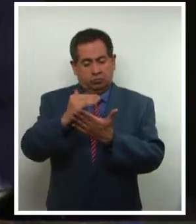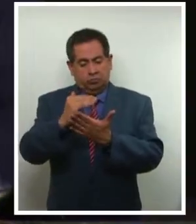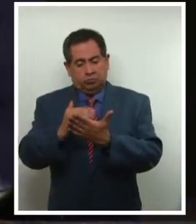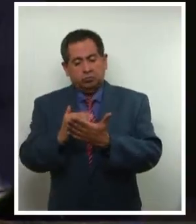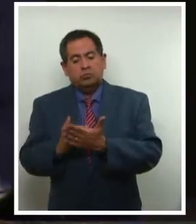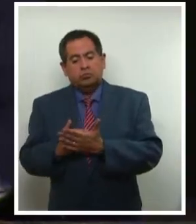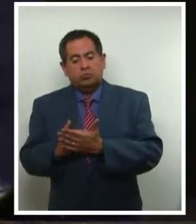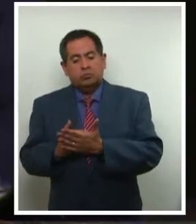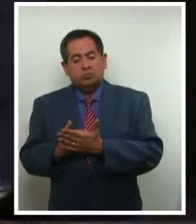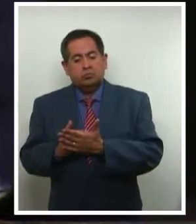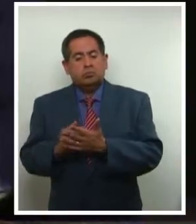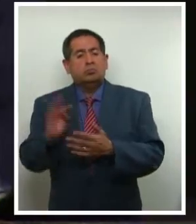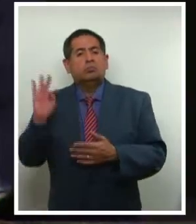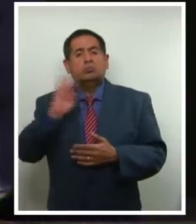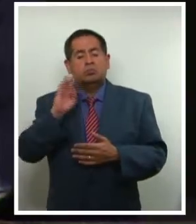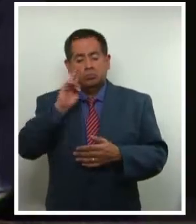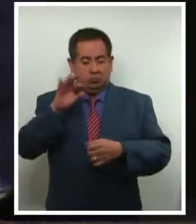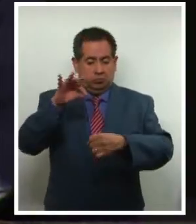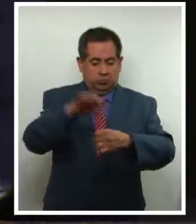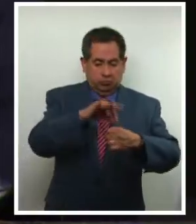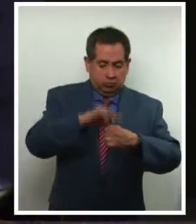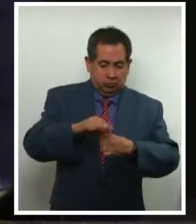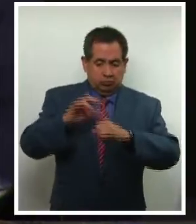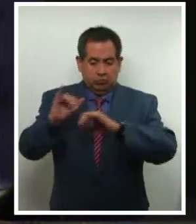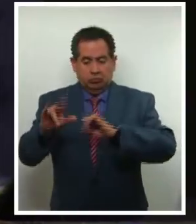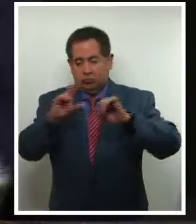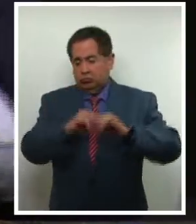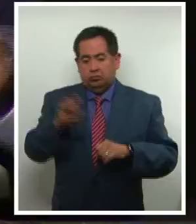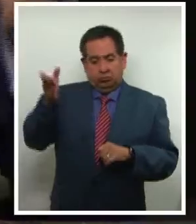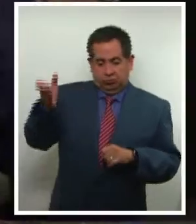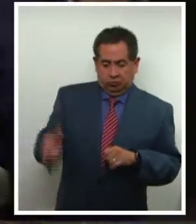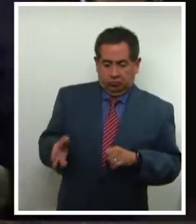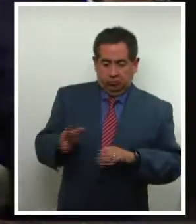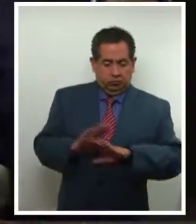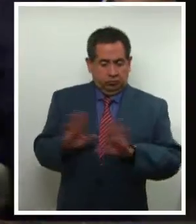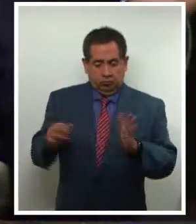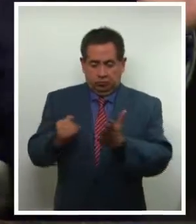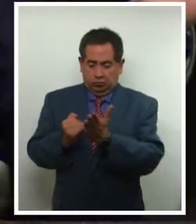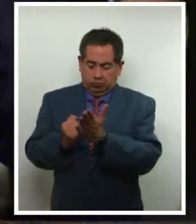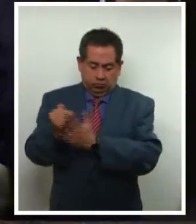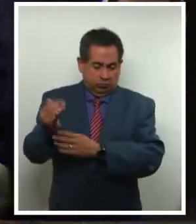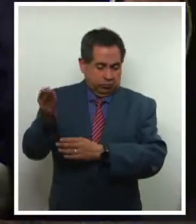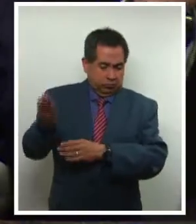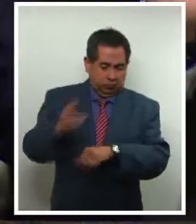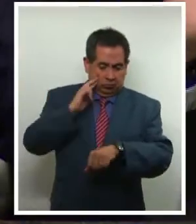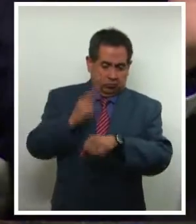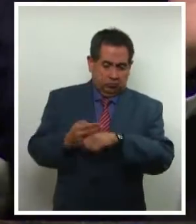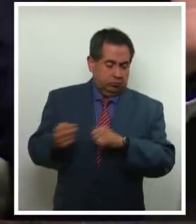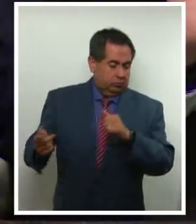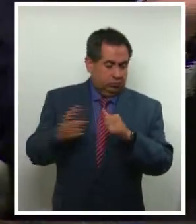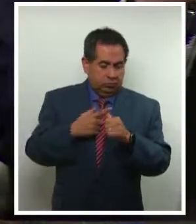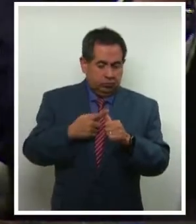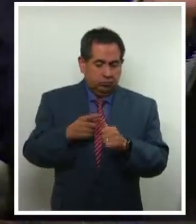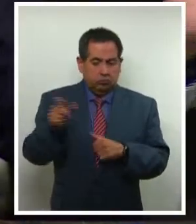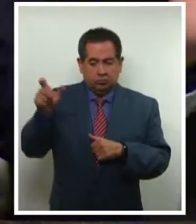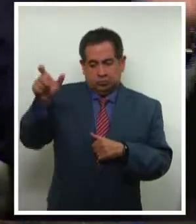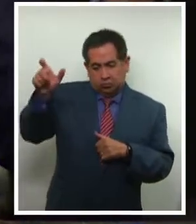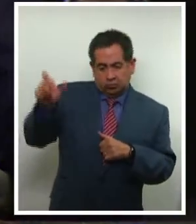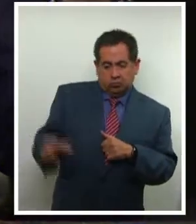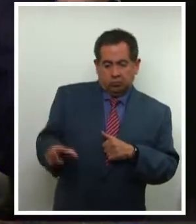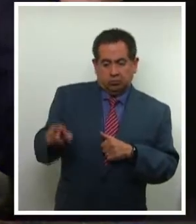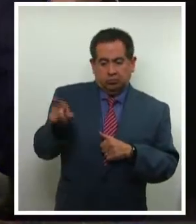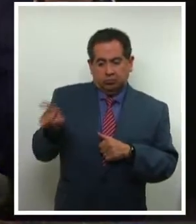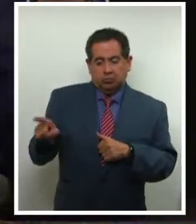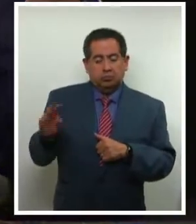que pudiera votarse o no. Es una decisión que sería, en primer lugar, si